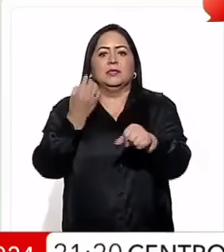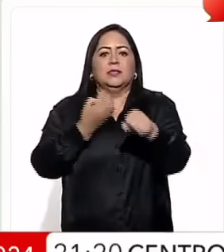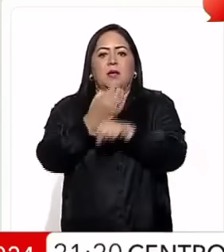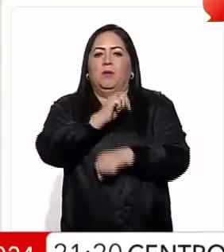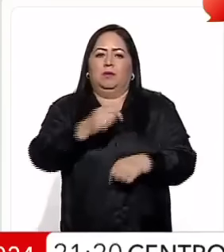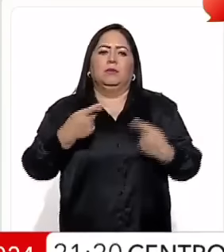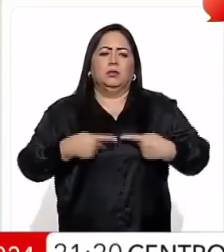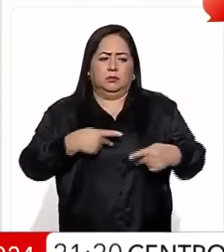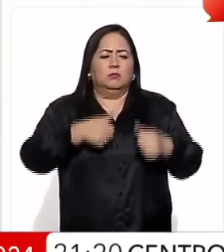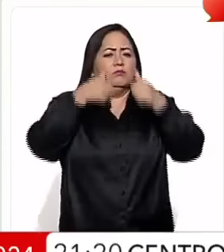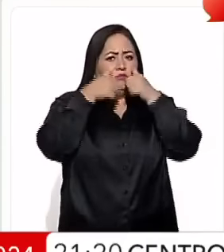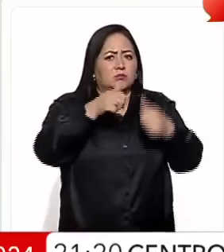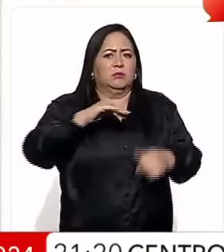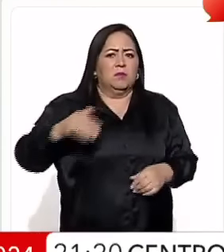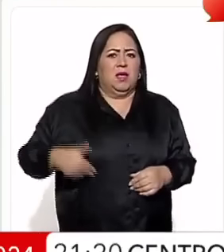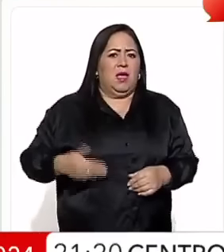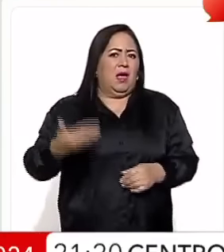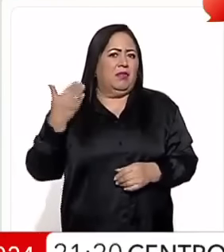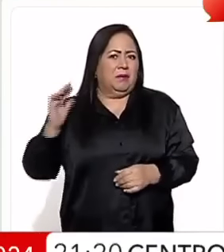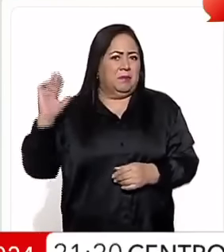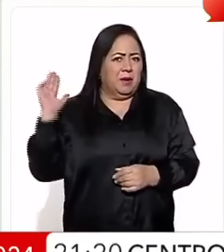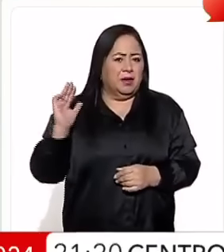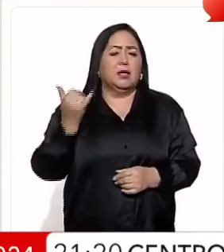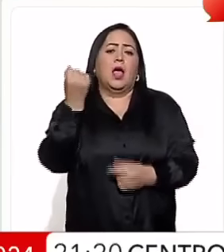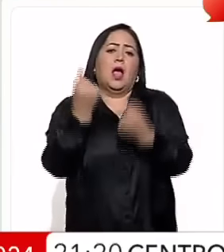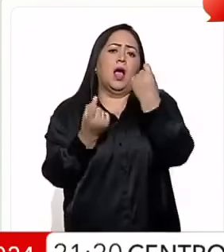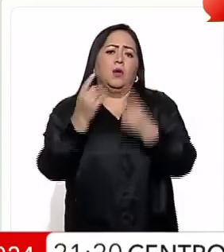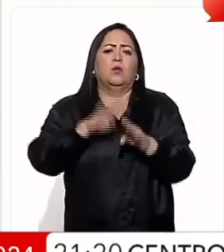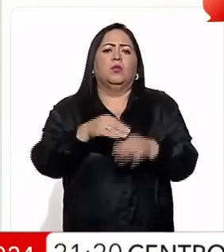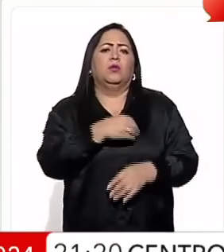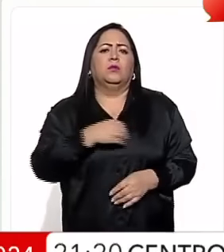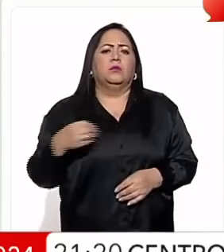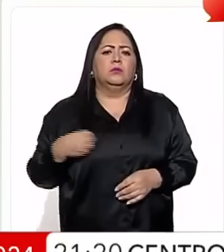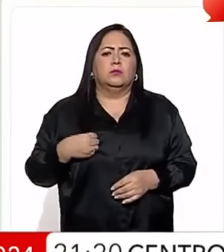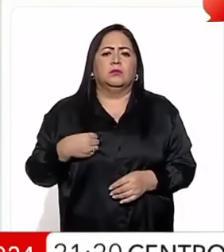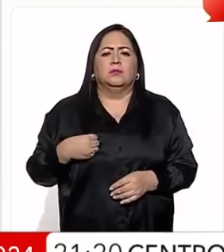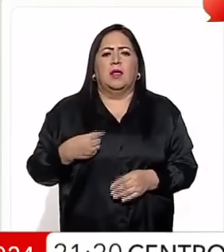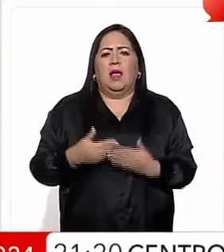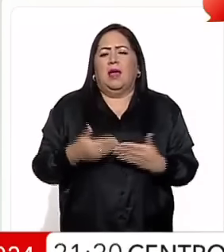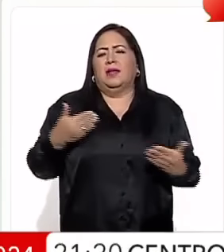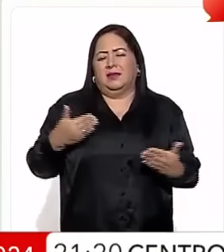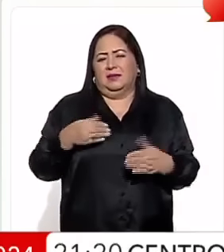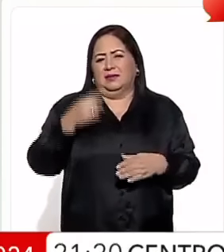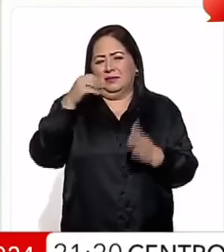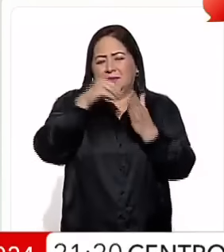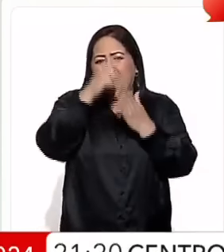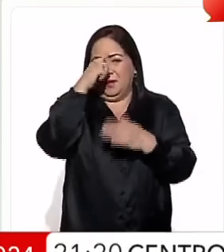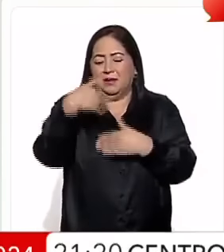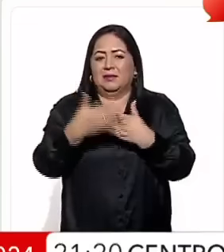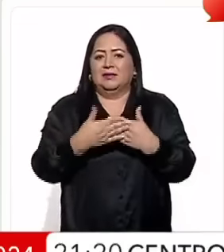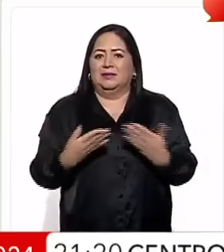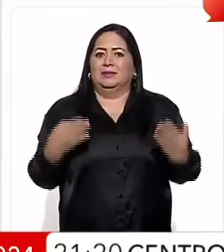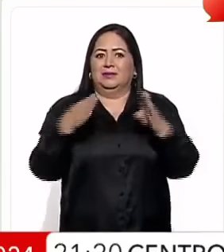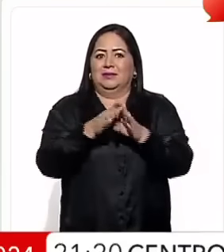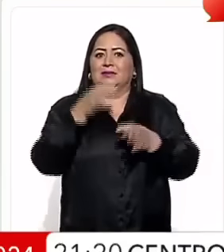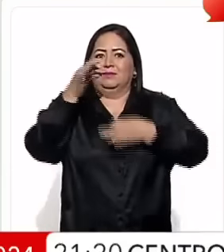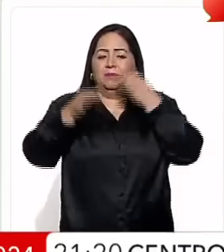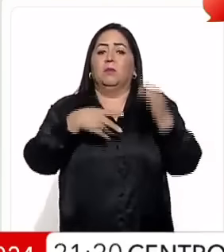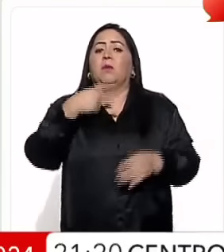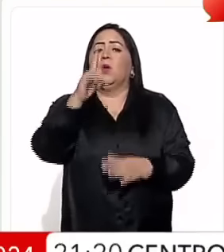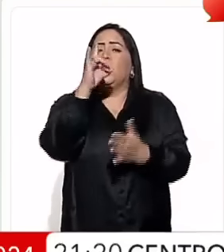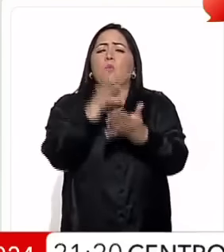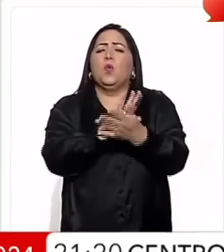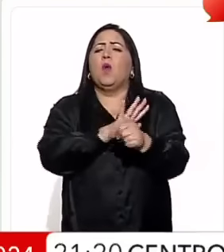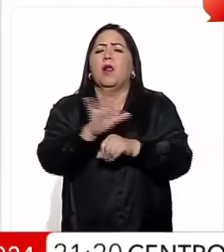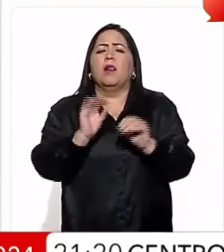las víctimas del trágico accidente del miércoles y algunos de los compromisos previamente establecidos para el cierre de esta etapa. Lo único